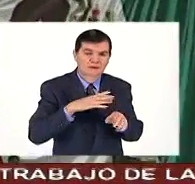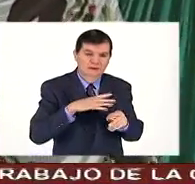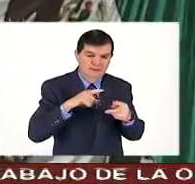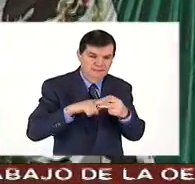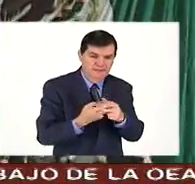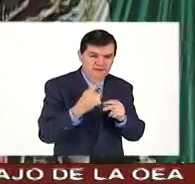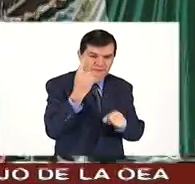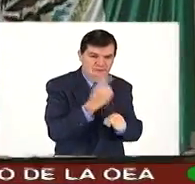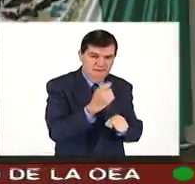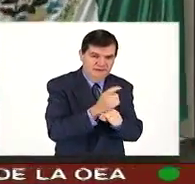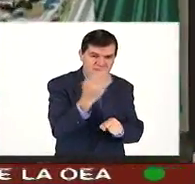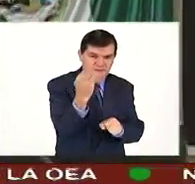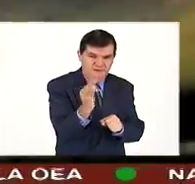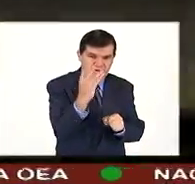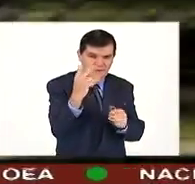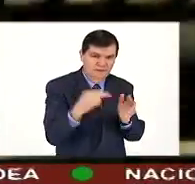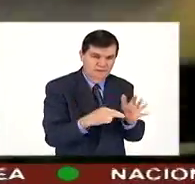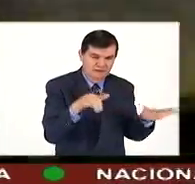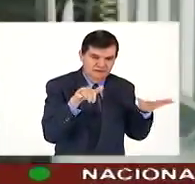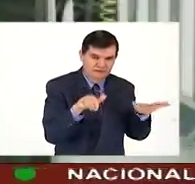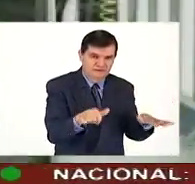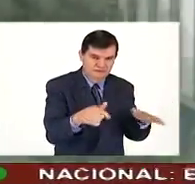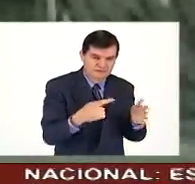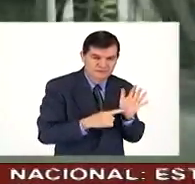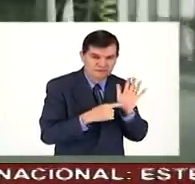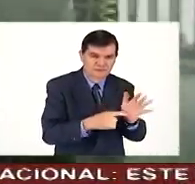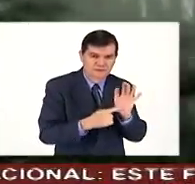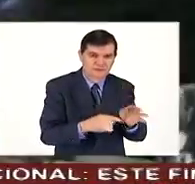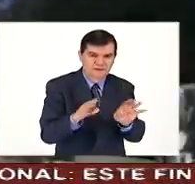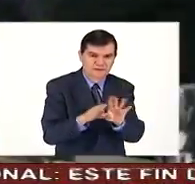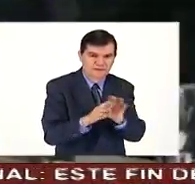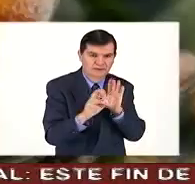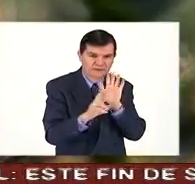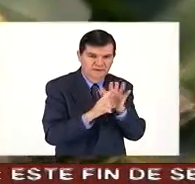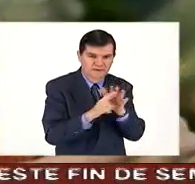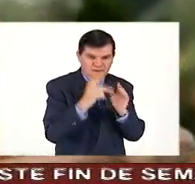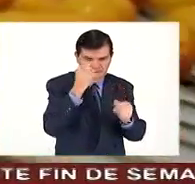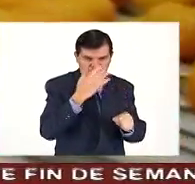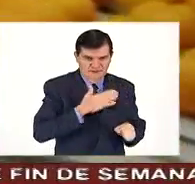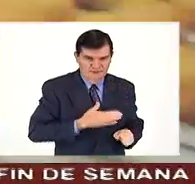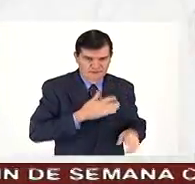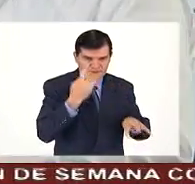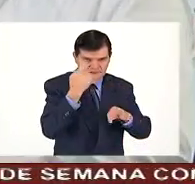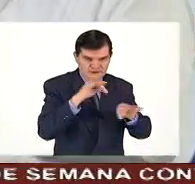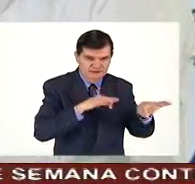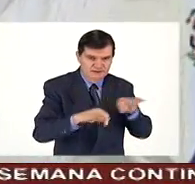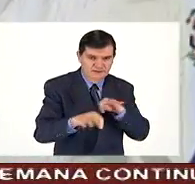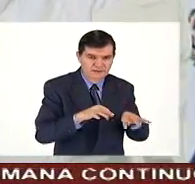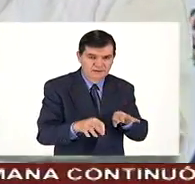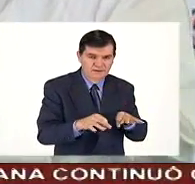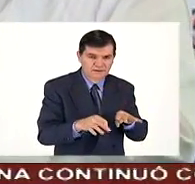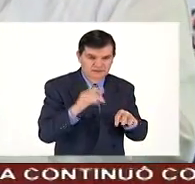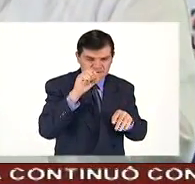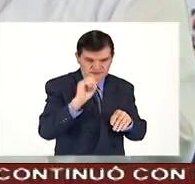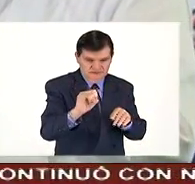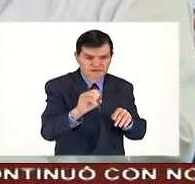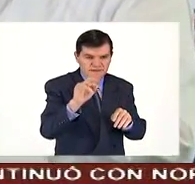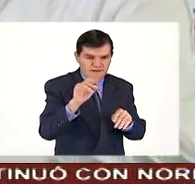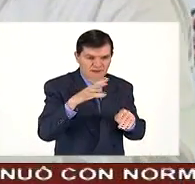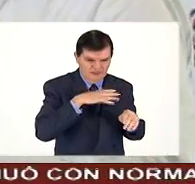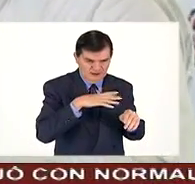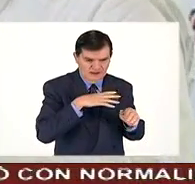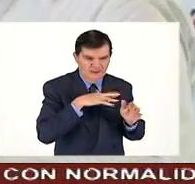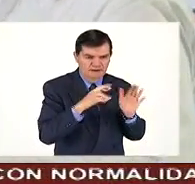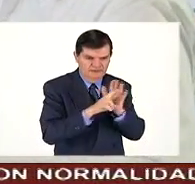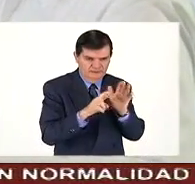inicia el 1 de febrero de 2016, presentará la iniciativa de reforma en materia de justicia laboral. Si bien la reforma laboral